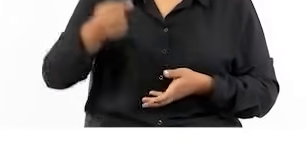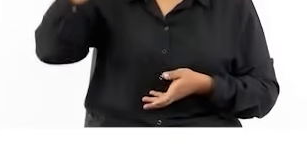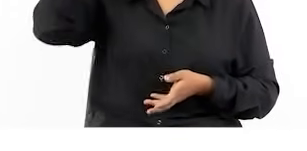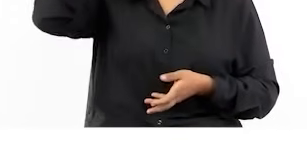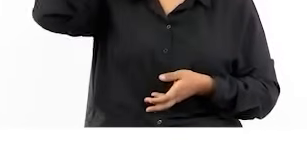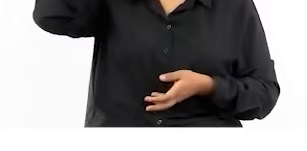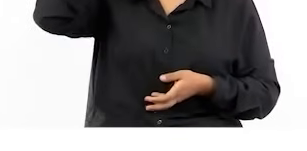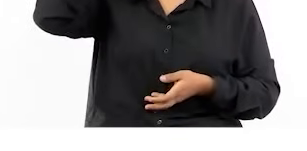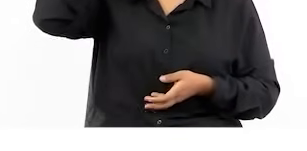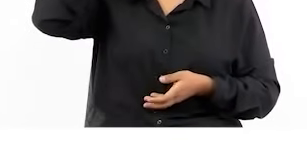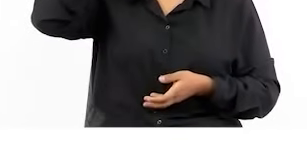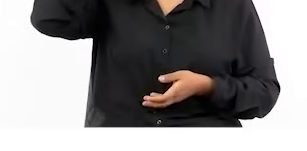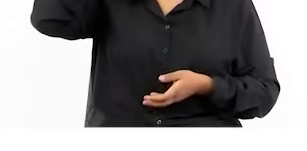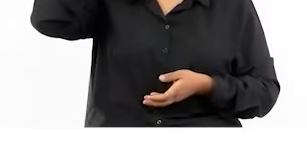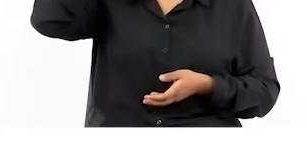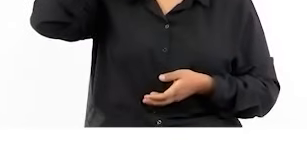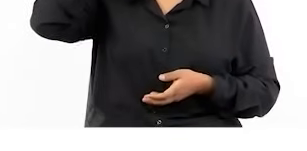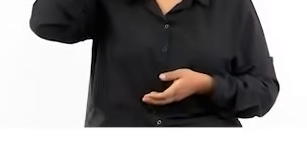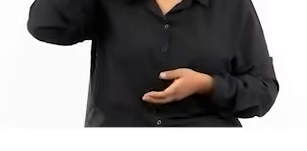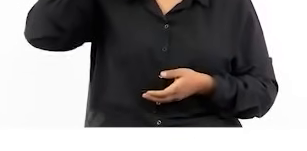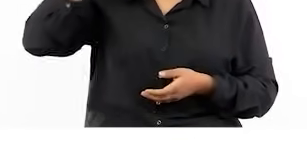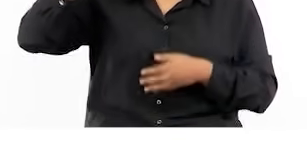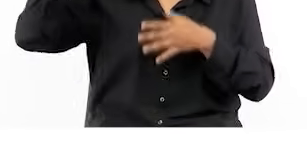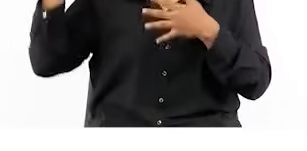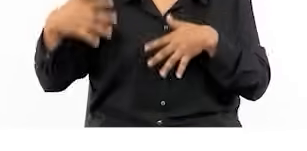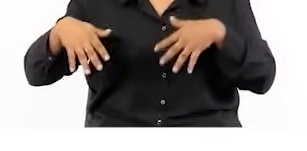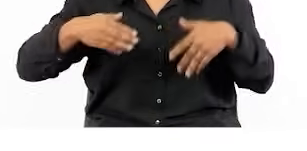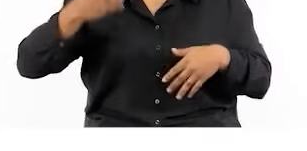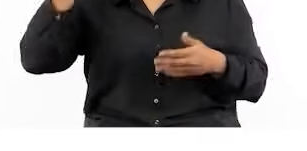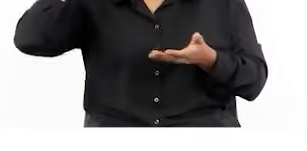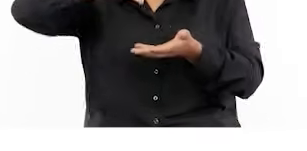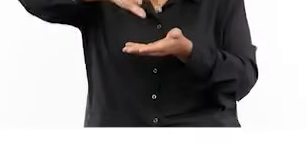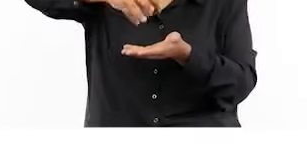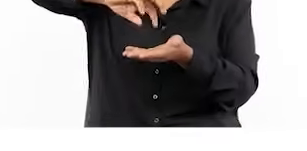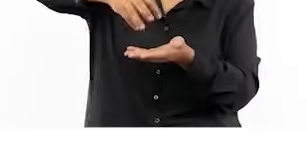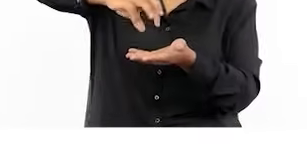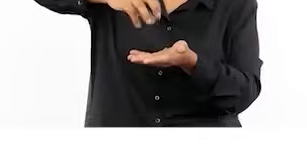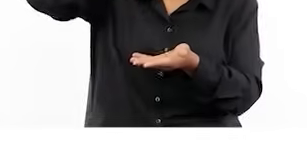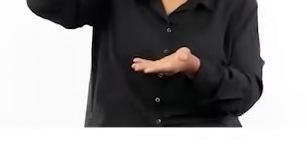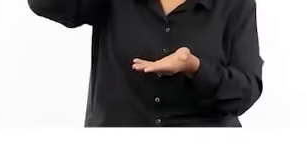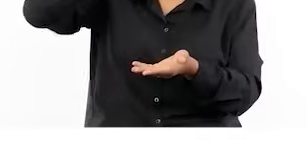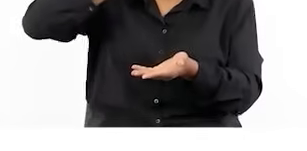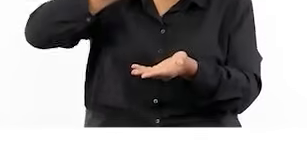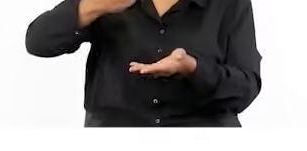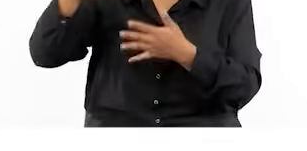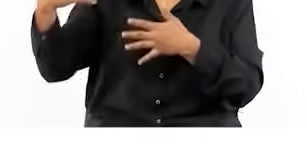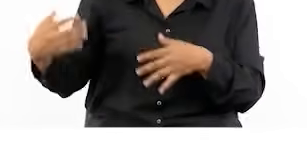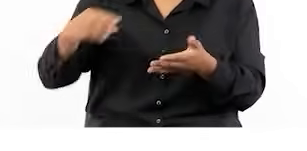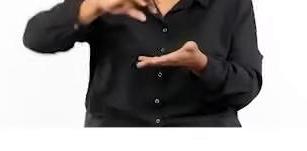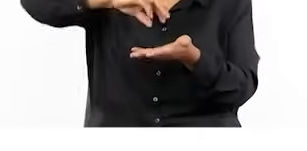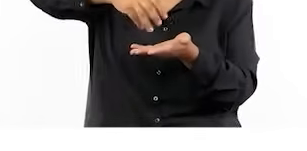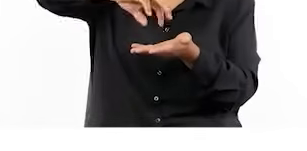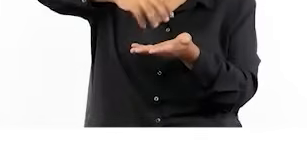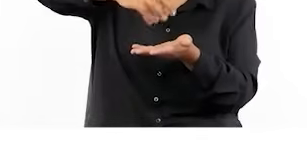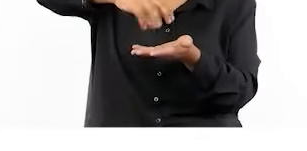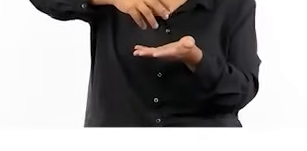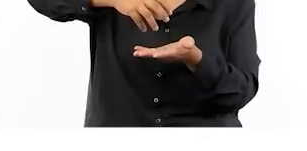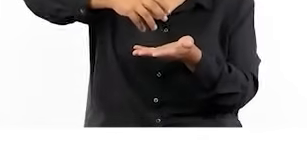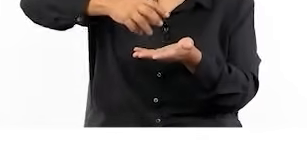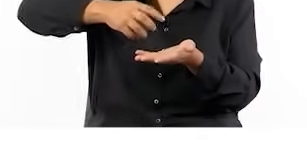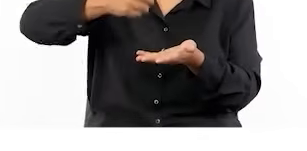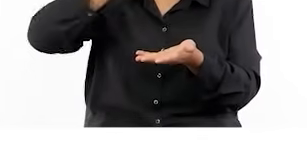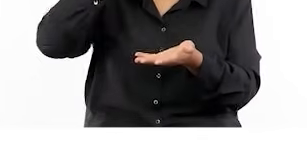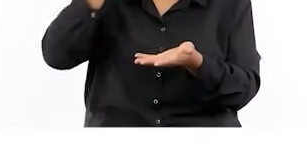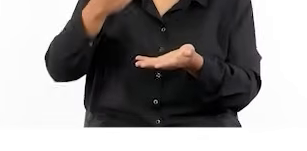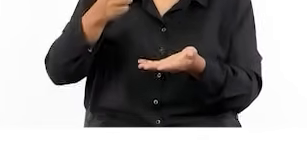entenderlo mejor, podríamos pensar en el bamboleo de un trompo, algo que todos de seguro